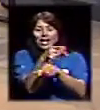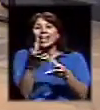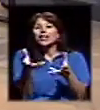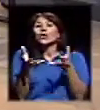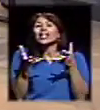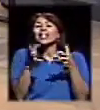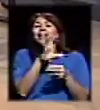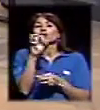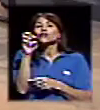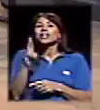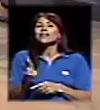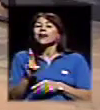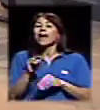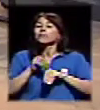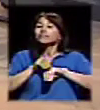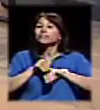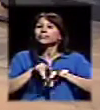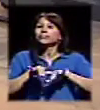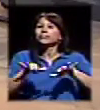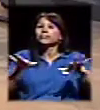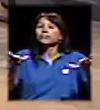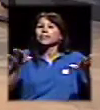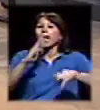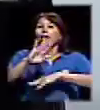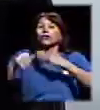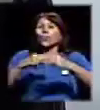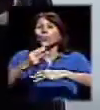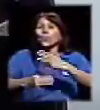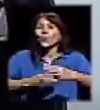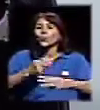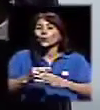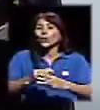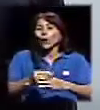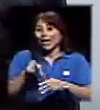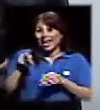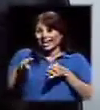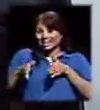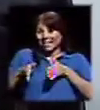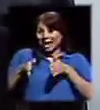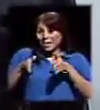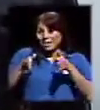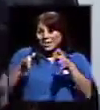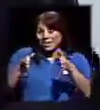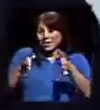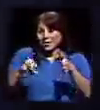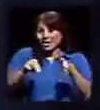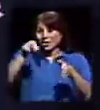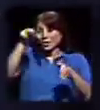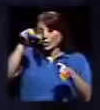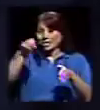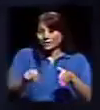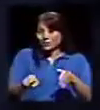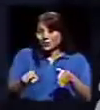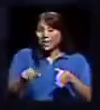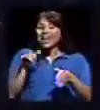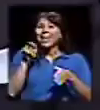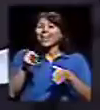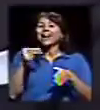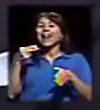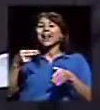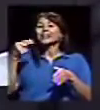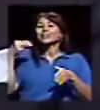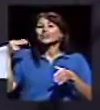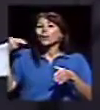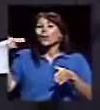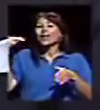mundo. El de norte a sur era la historia cruzada. Colonial, decir, digamos. Sí, así es,